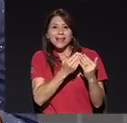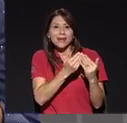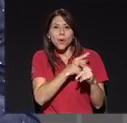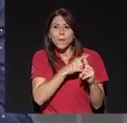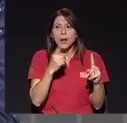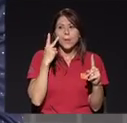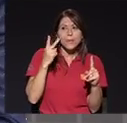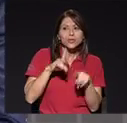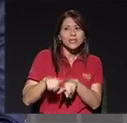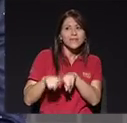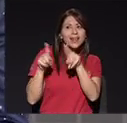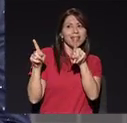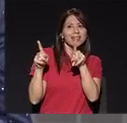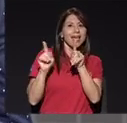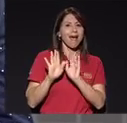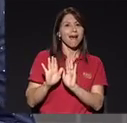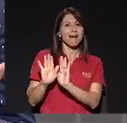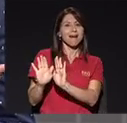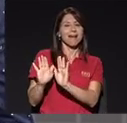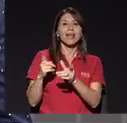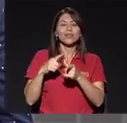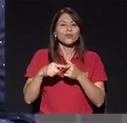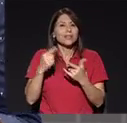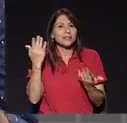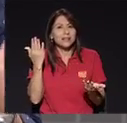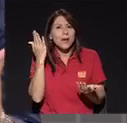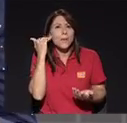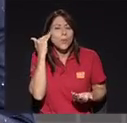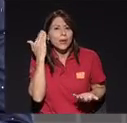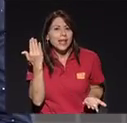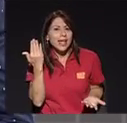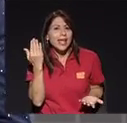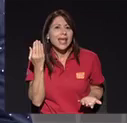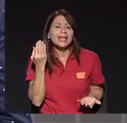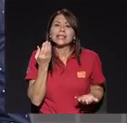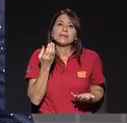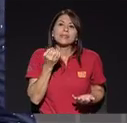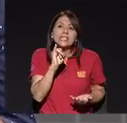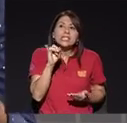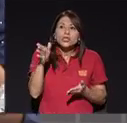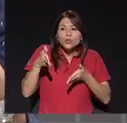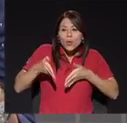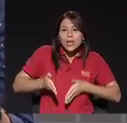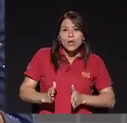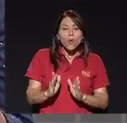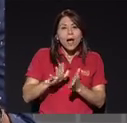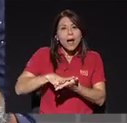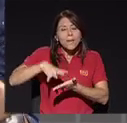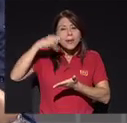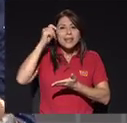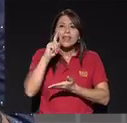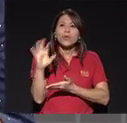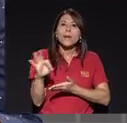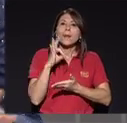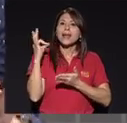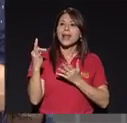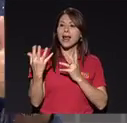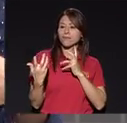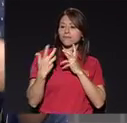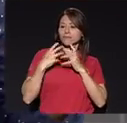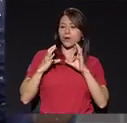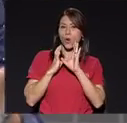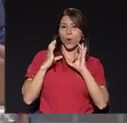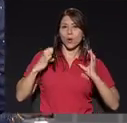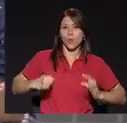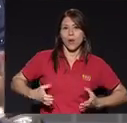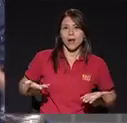parece a nosotros lo rechazamos. Entonces, ¿por qué? Porque si su hijo aprende de una manera kinestésica, entonces